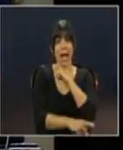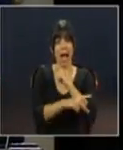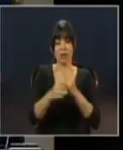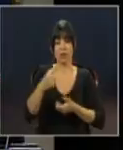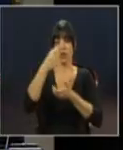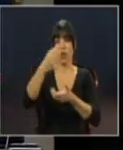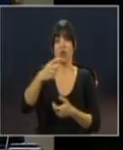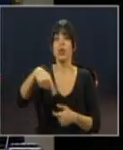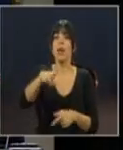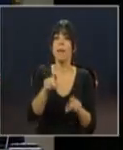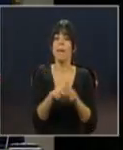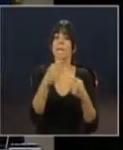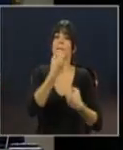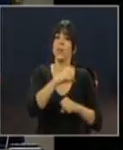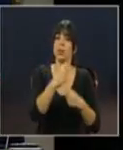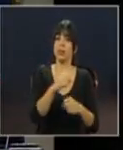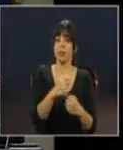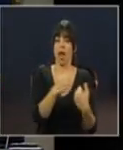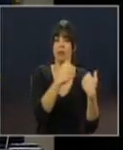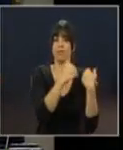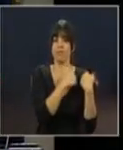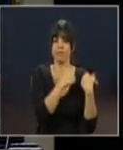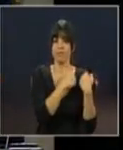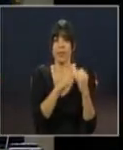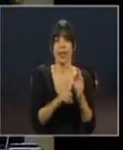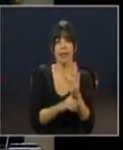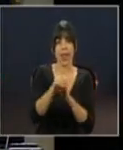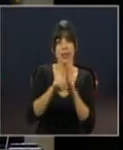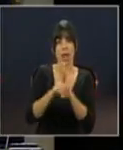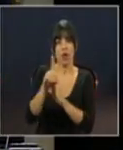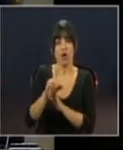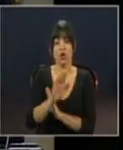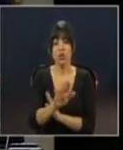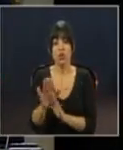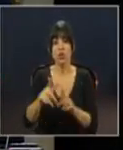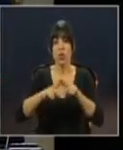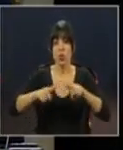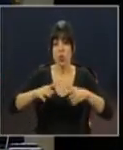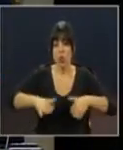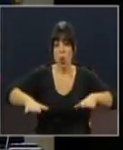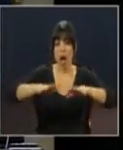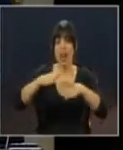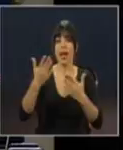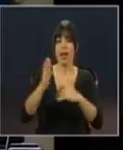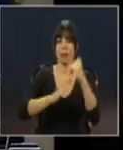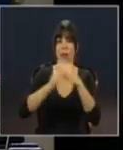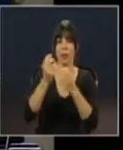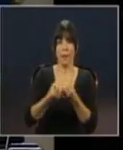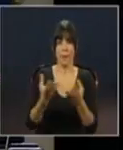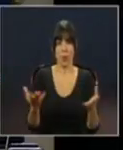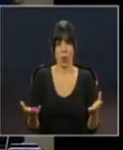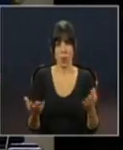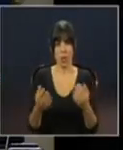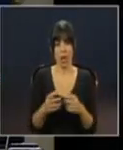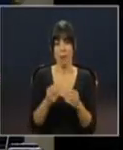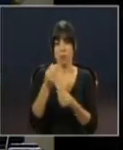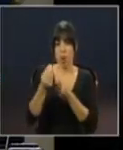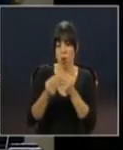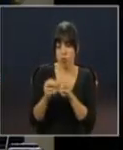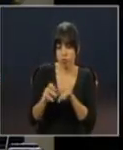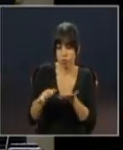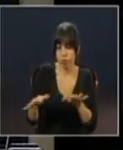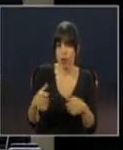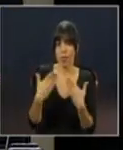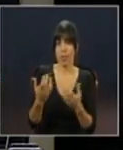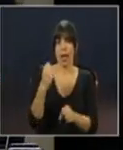colocan a las municipalidades como gestoras del desarrollo de sus territorios en obra pública, de encadenamiento productivo y de